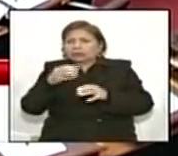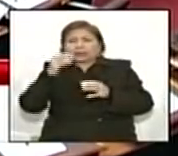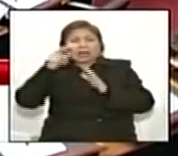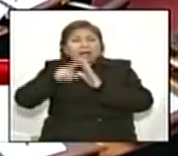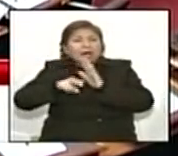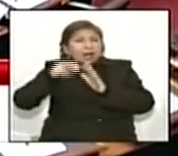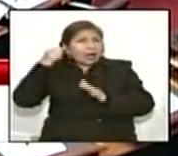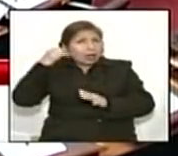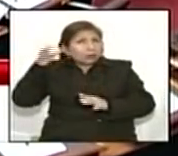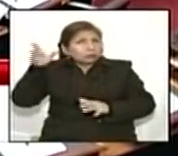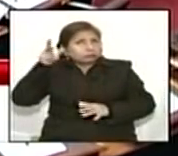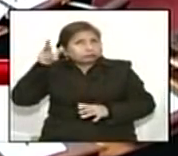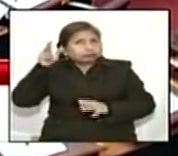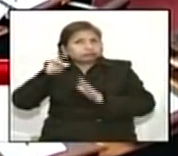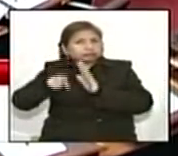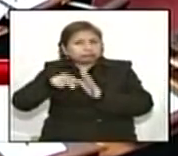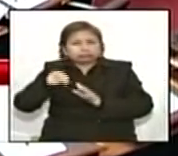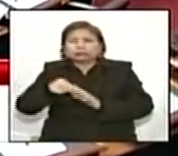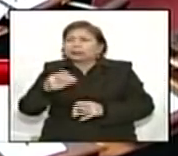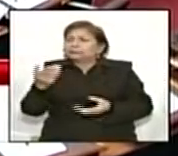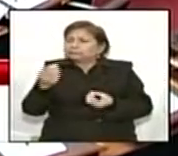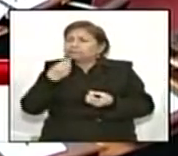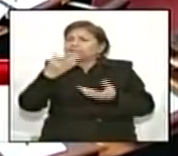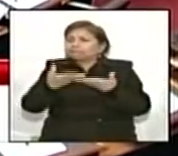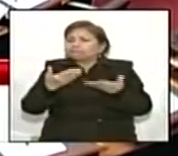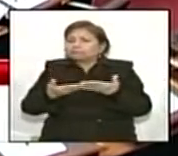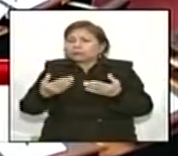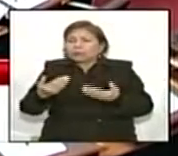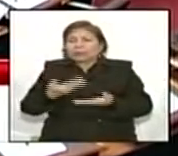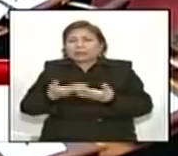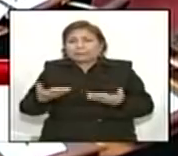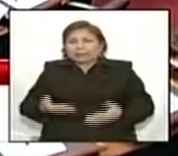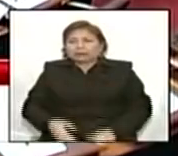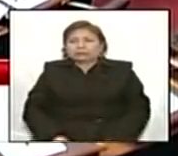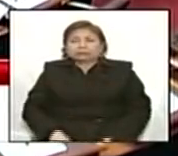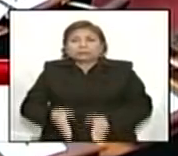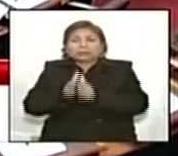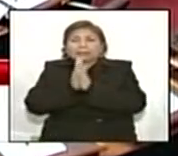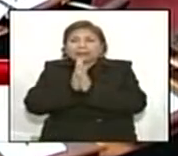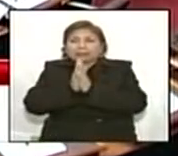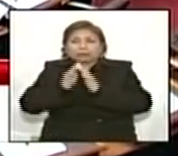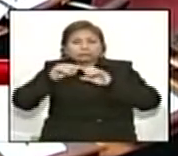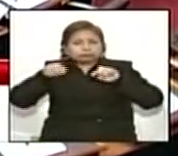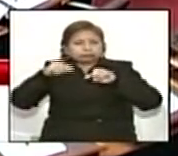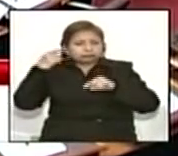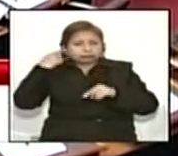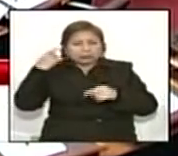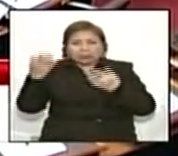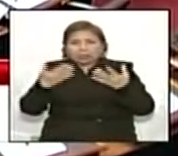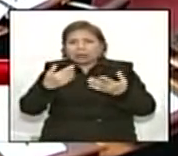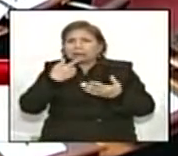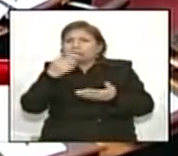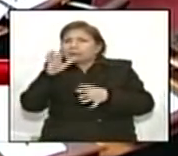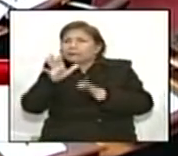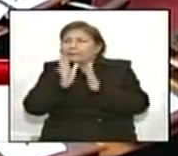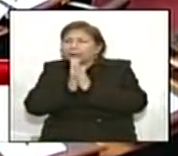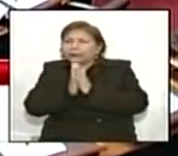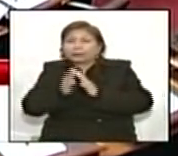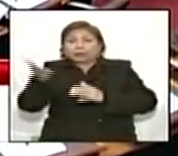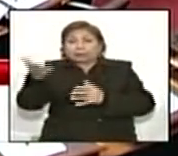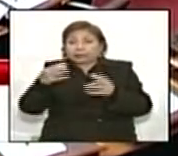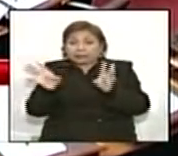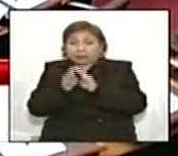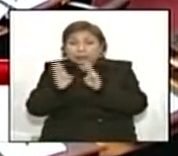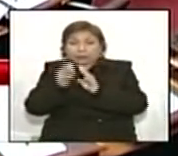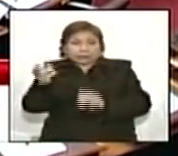moción. Él mencionaba a UPP y a Podemos. Seguramente las firmas se consiguen sin ningún problema. Son menos firmas aún que para una moción